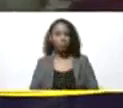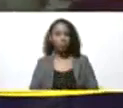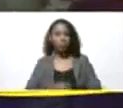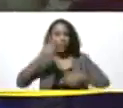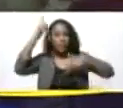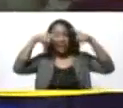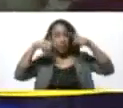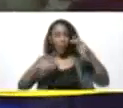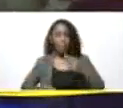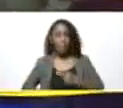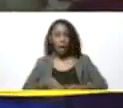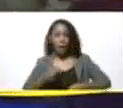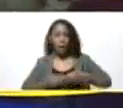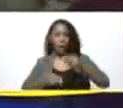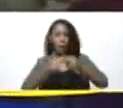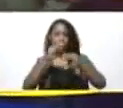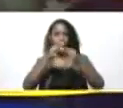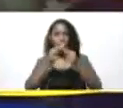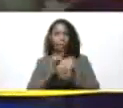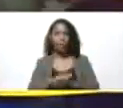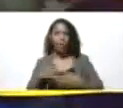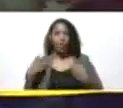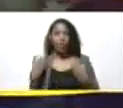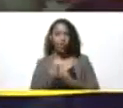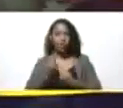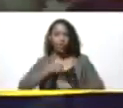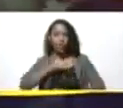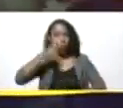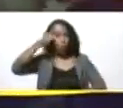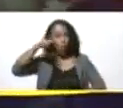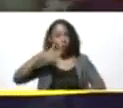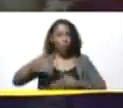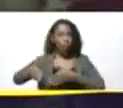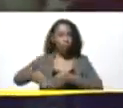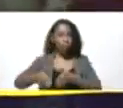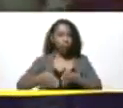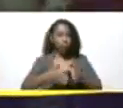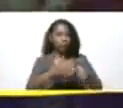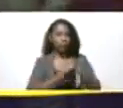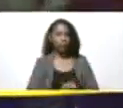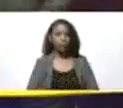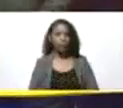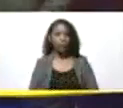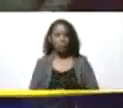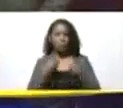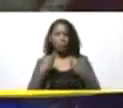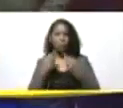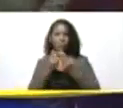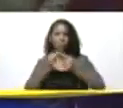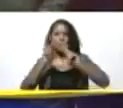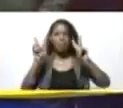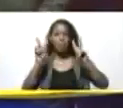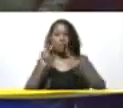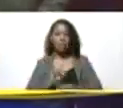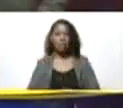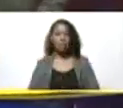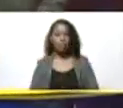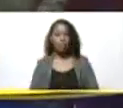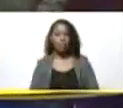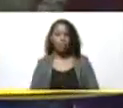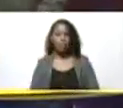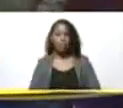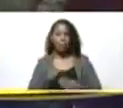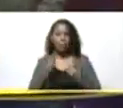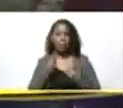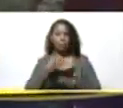Chávez construyó junto a nuestro pueblo un camino para la paz, para la